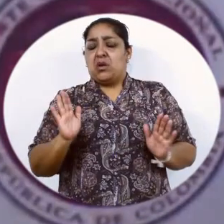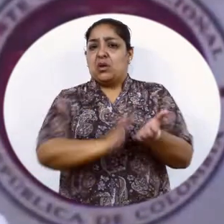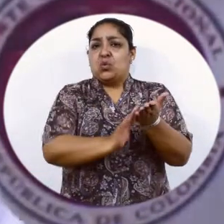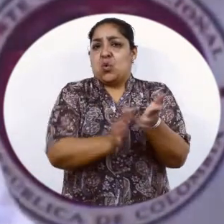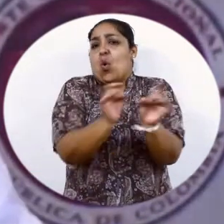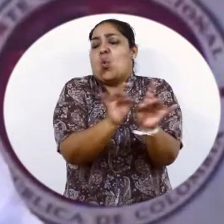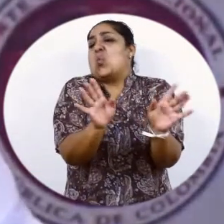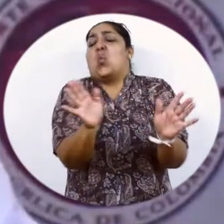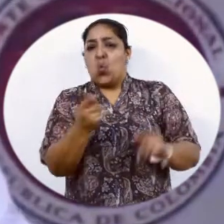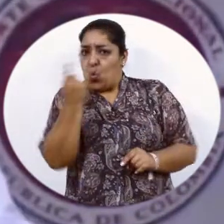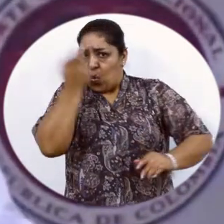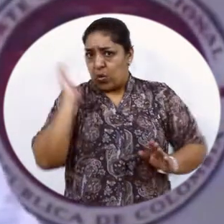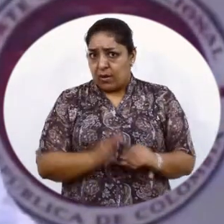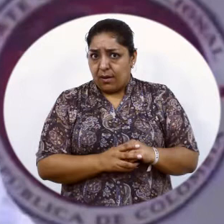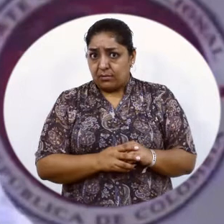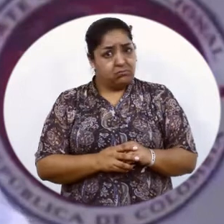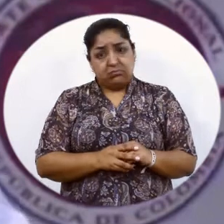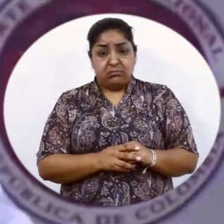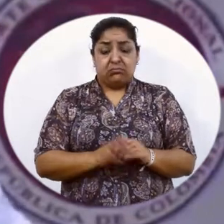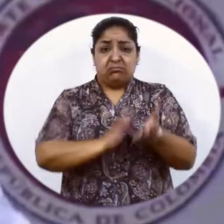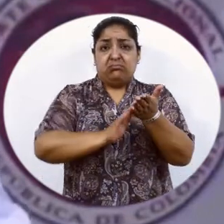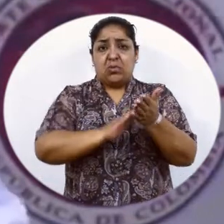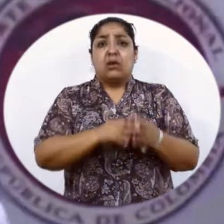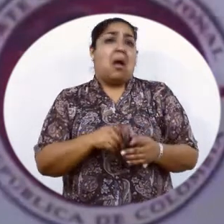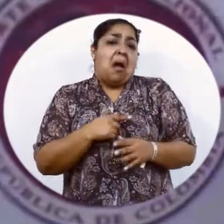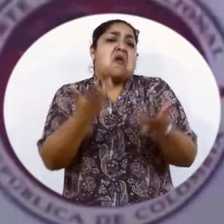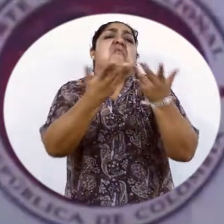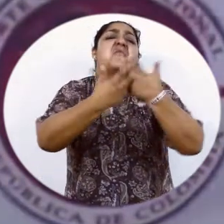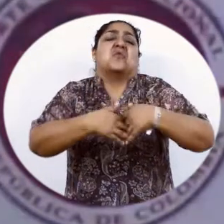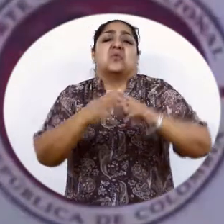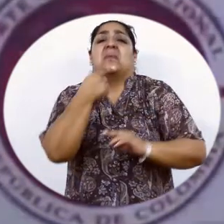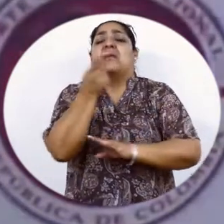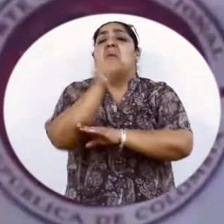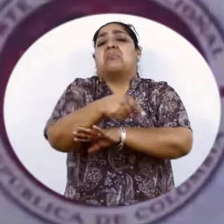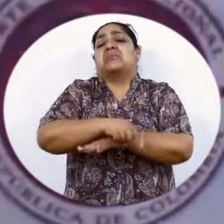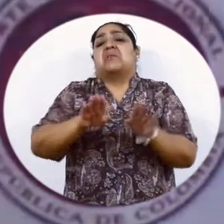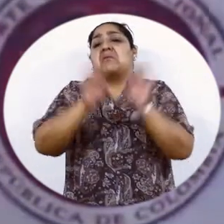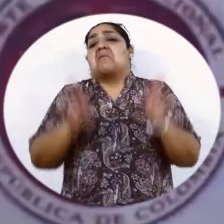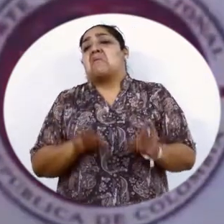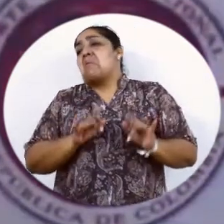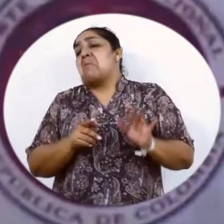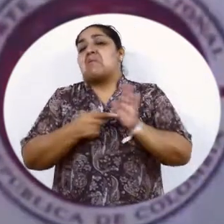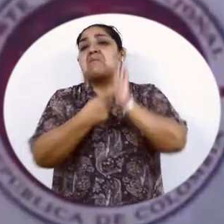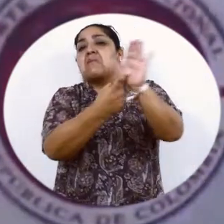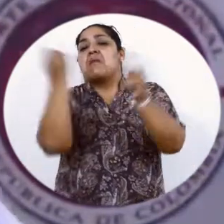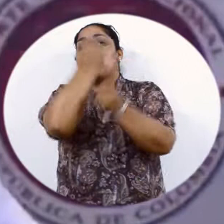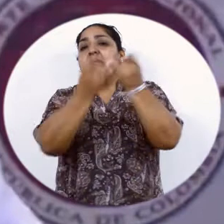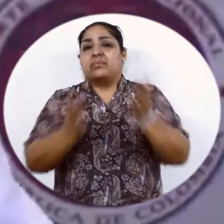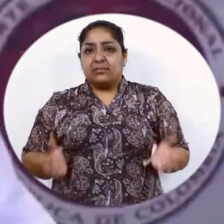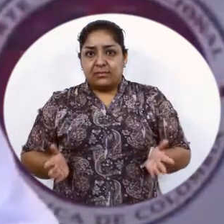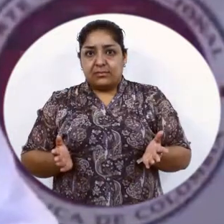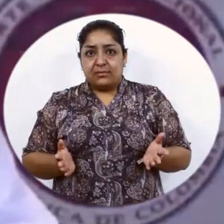fumigación y el glifosato es la alternativa y la salida les va a funcionar en el escritorio como les funciona bien en las imágenes que aquí han